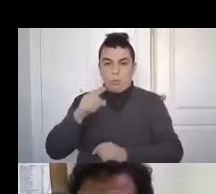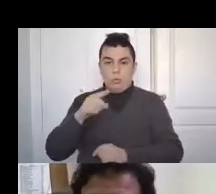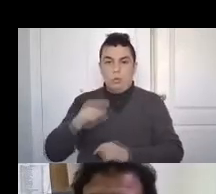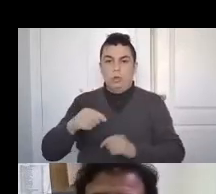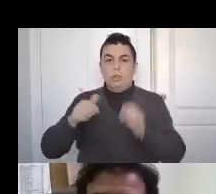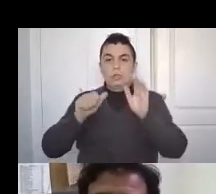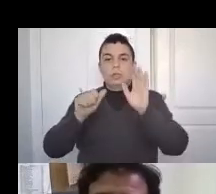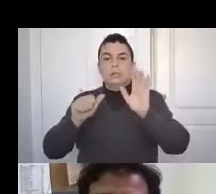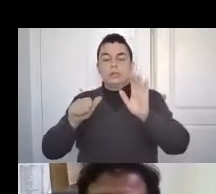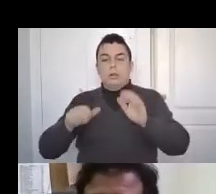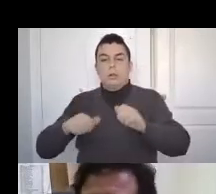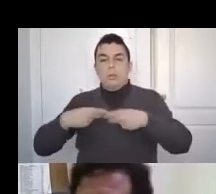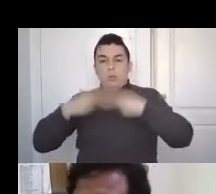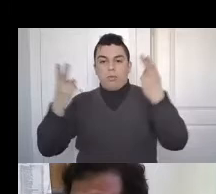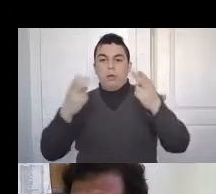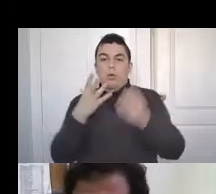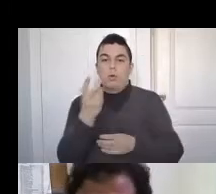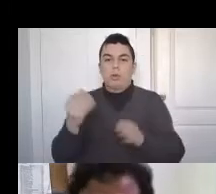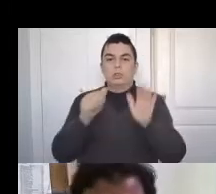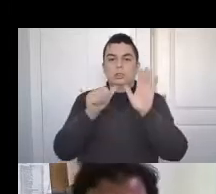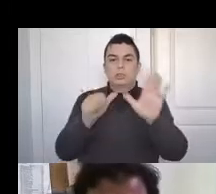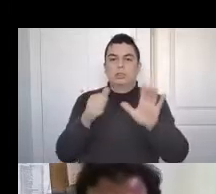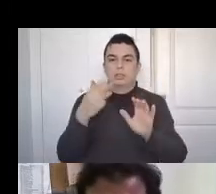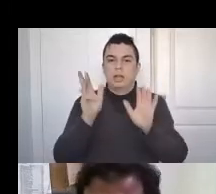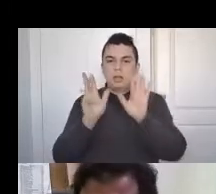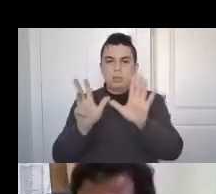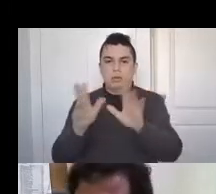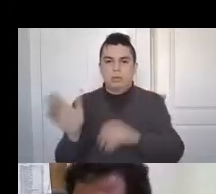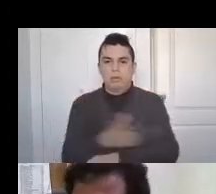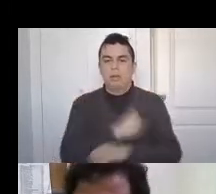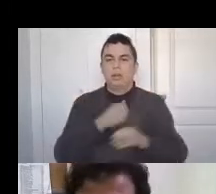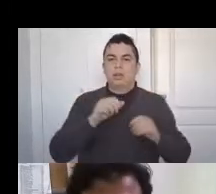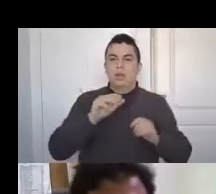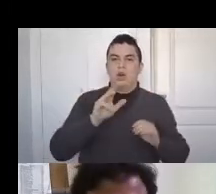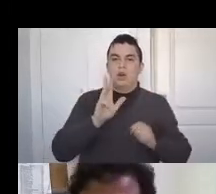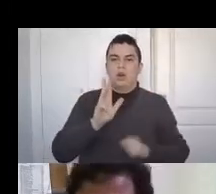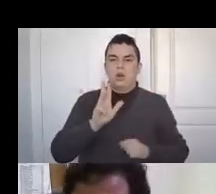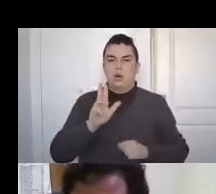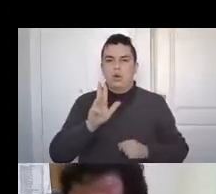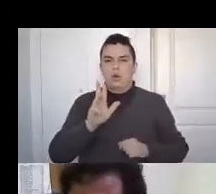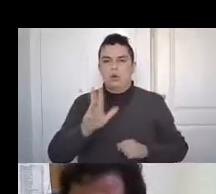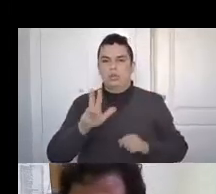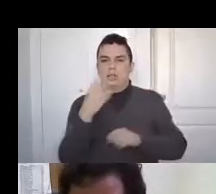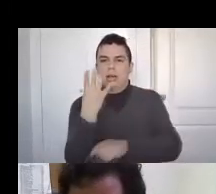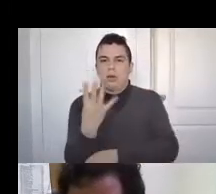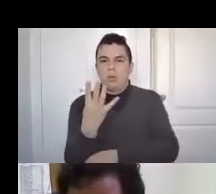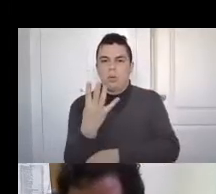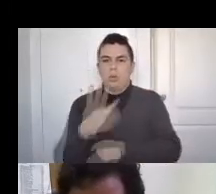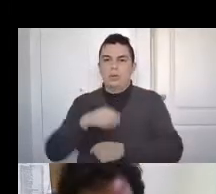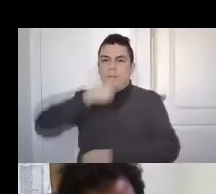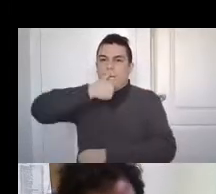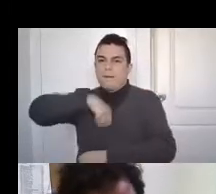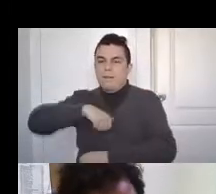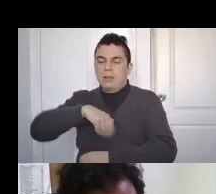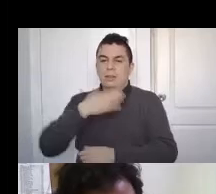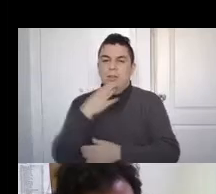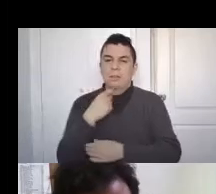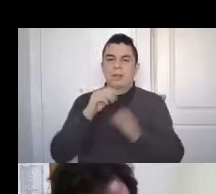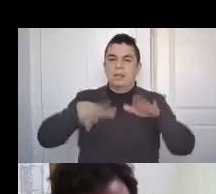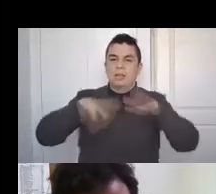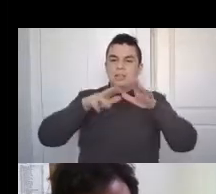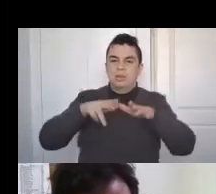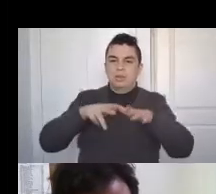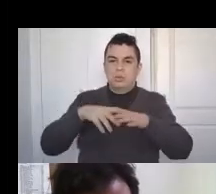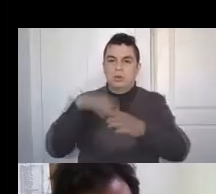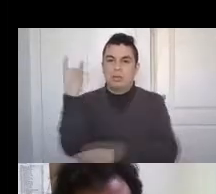Pública, porque Instagram, Facebook, Twitter, hay mucha información que están ofreciendo tipos de exámenes